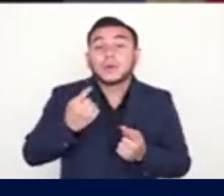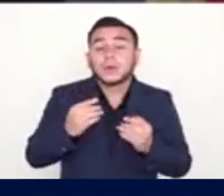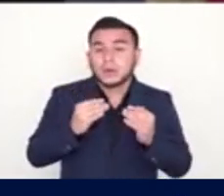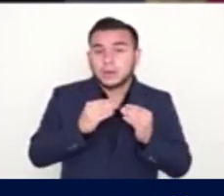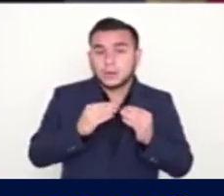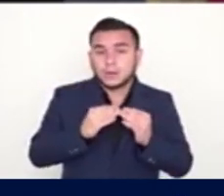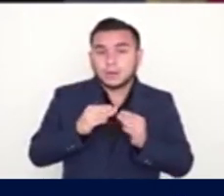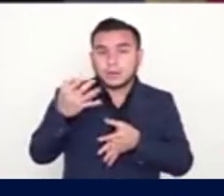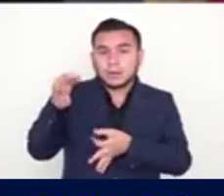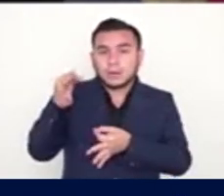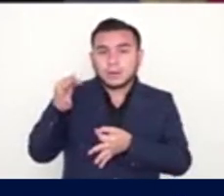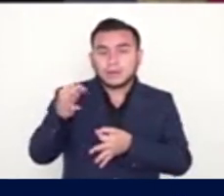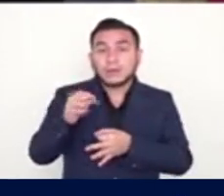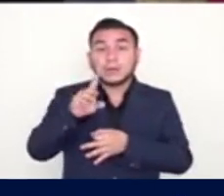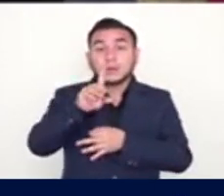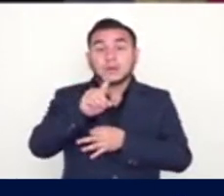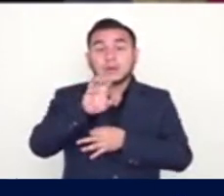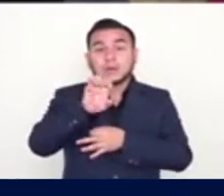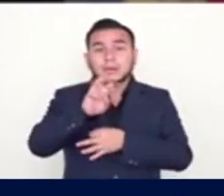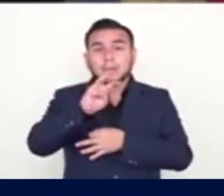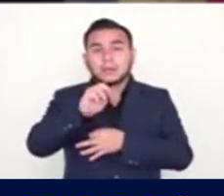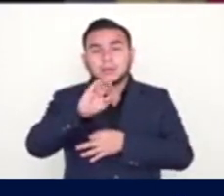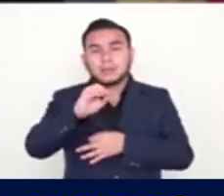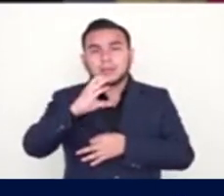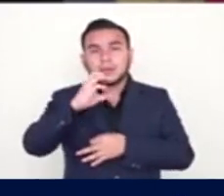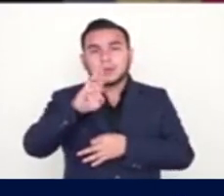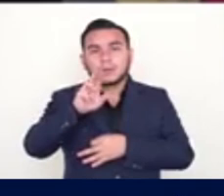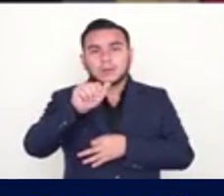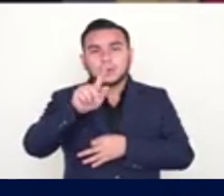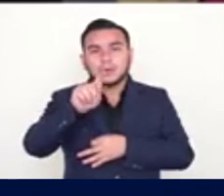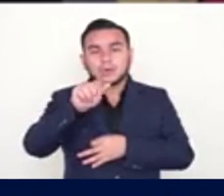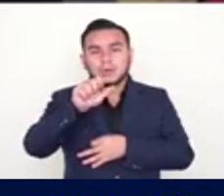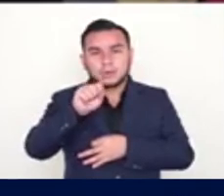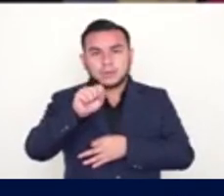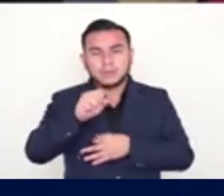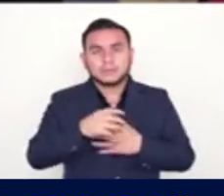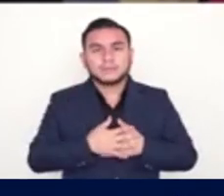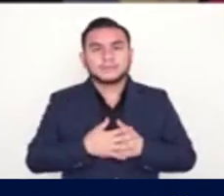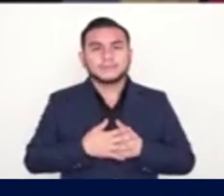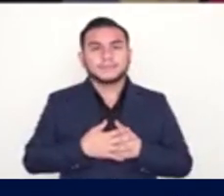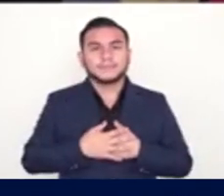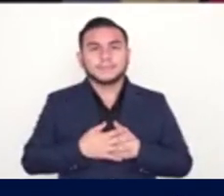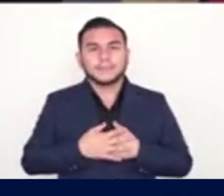a una carta de los demócratas, que le hicieron los hace demócratas. Unos,